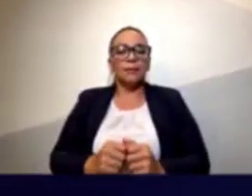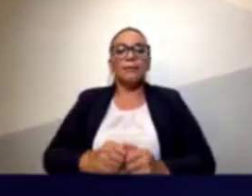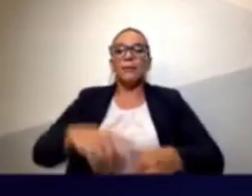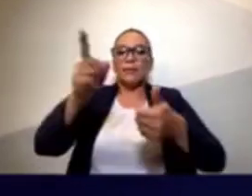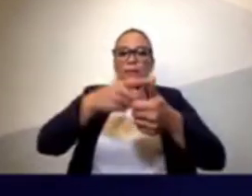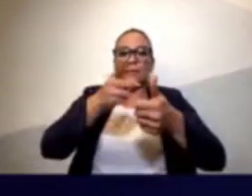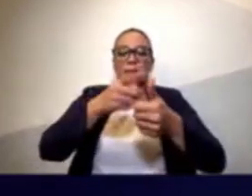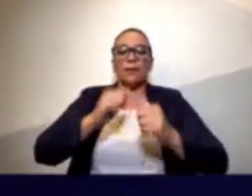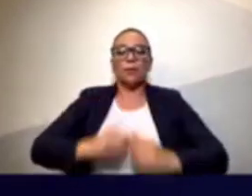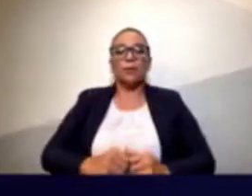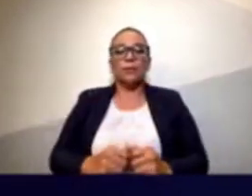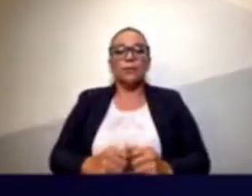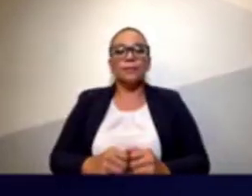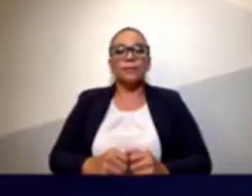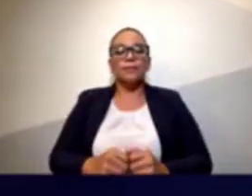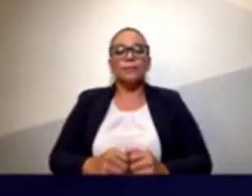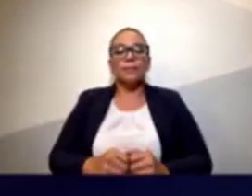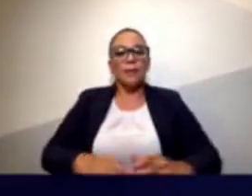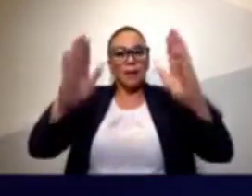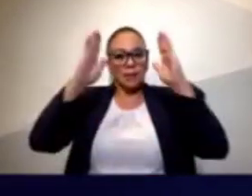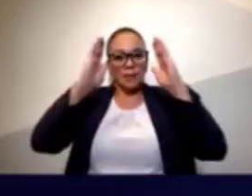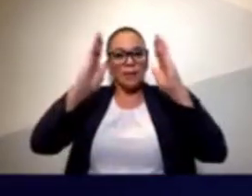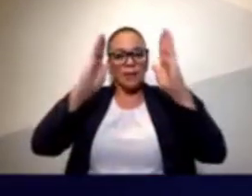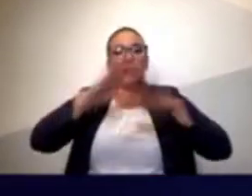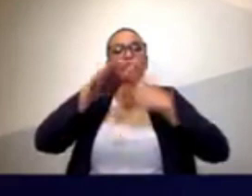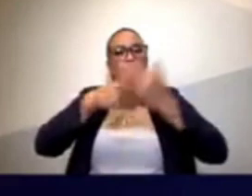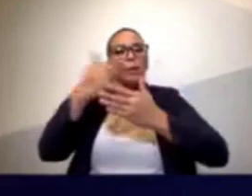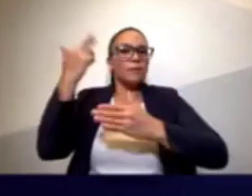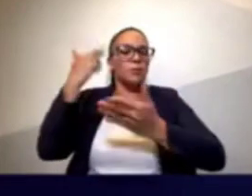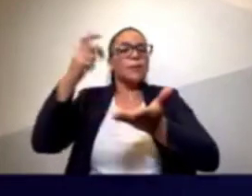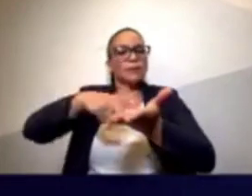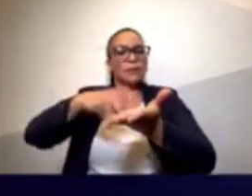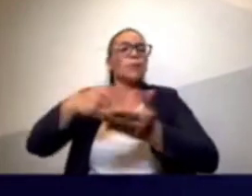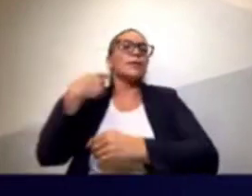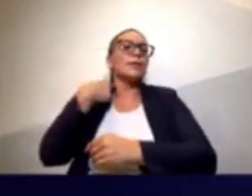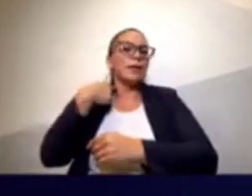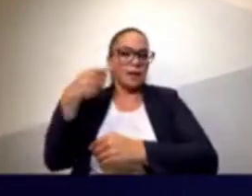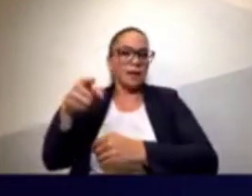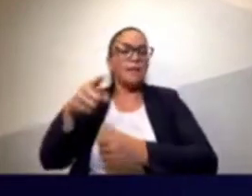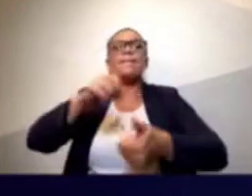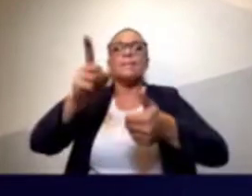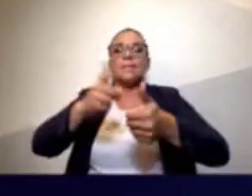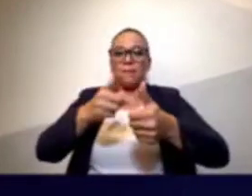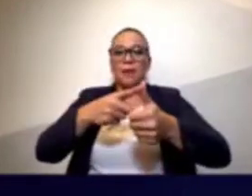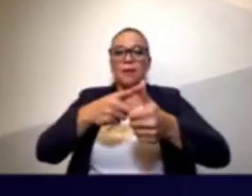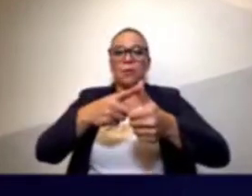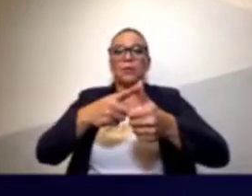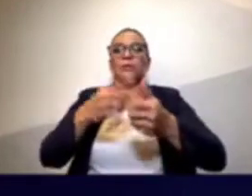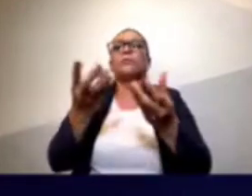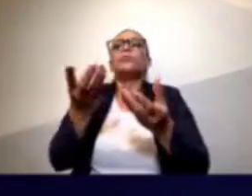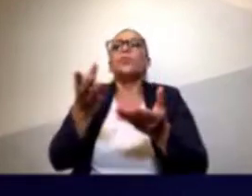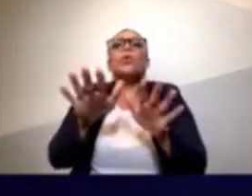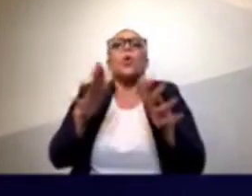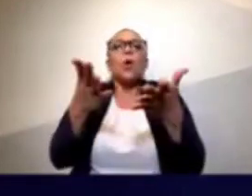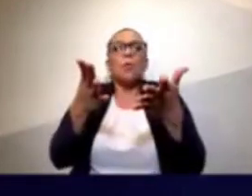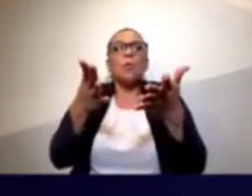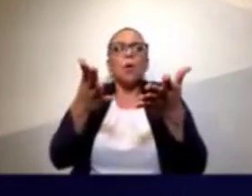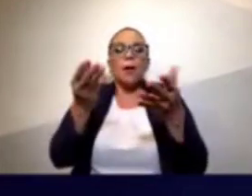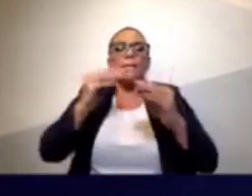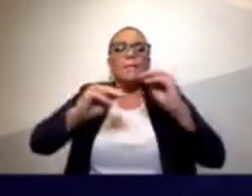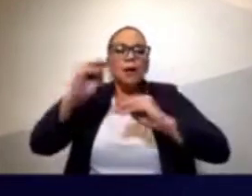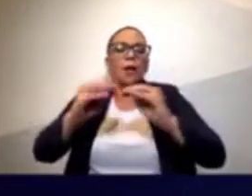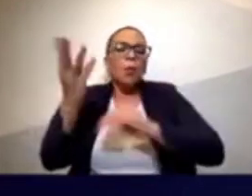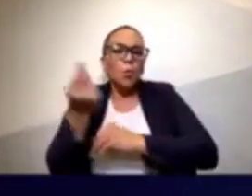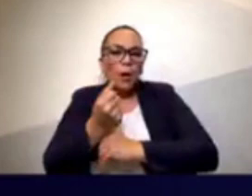Número 1, atacar las razones por las cuales esa deuda es cara. El primero es el tamaño del mercado. Hay